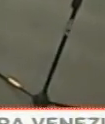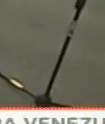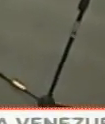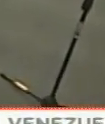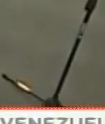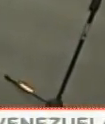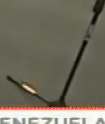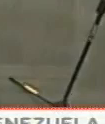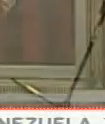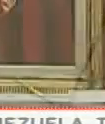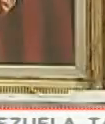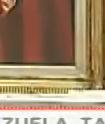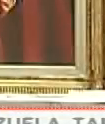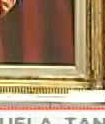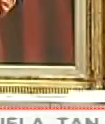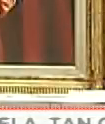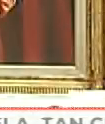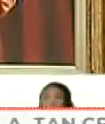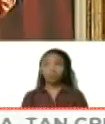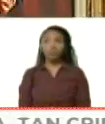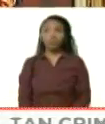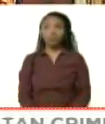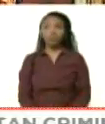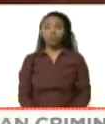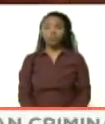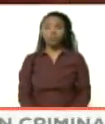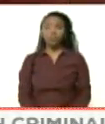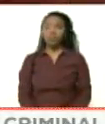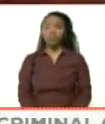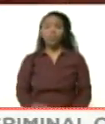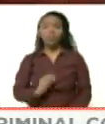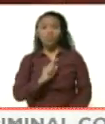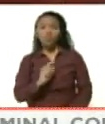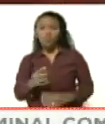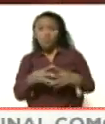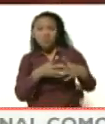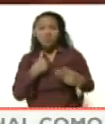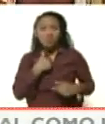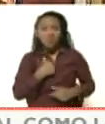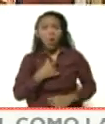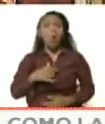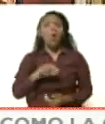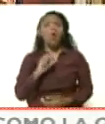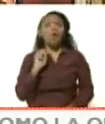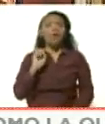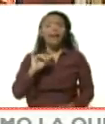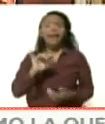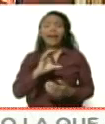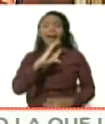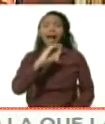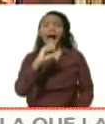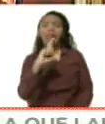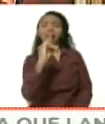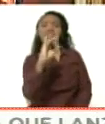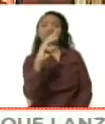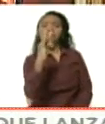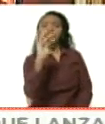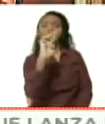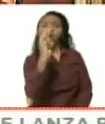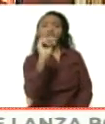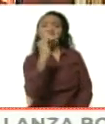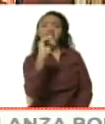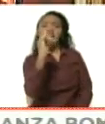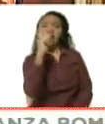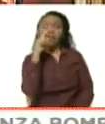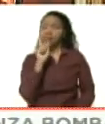Scott Smith, ¿de qué parte de Estados Unidos eres tú? Soy de California, al norte de California. California. Nunca yo he ido a California. ¿Tú has ido